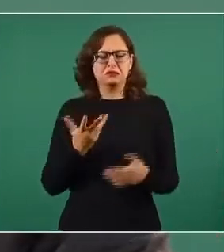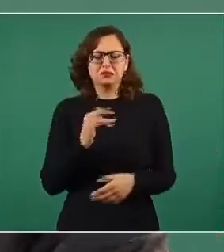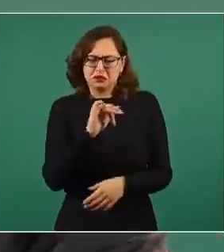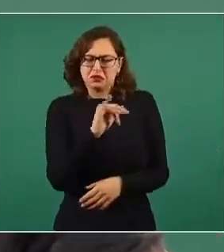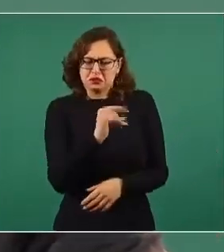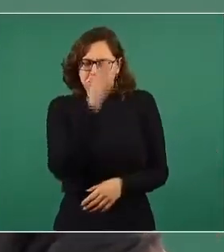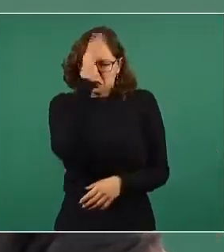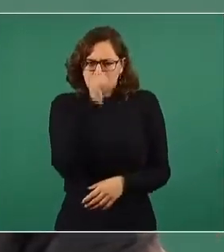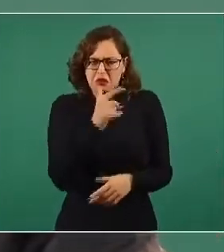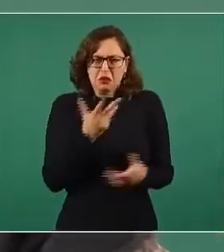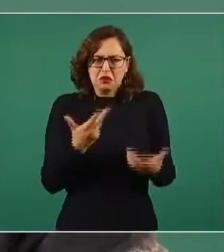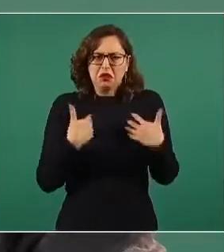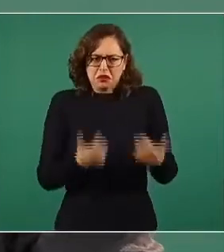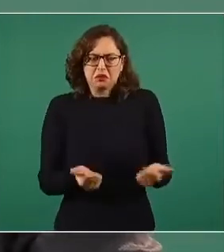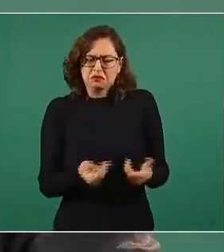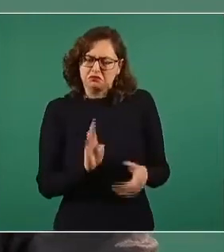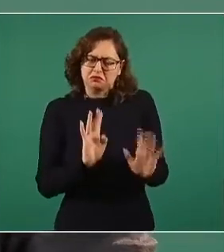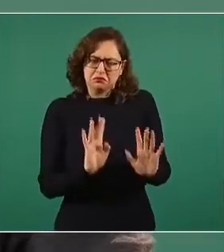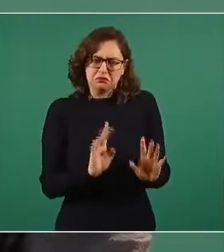beneficia de la corrupción